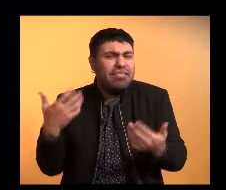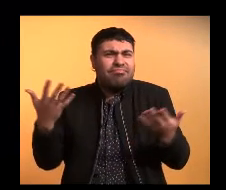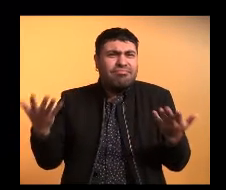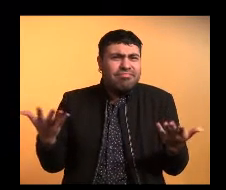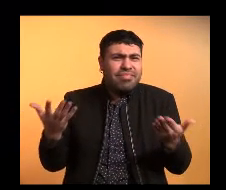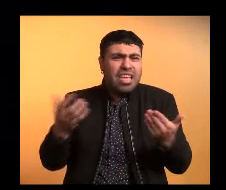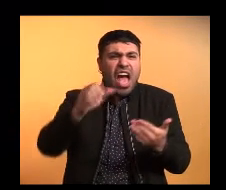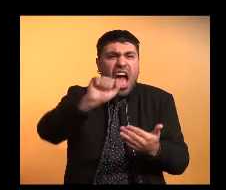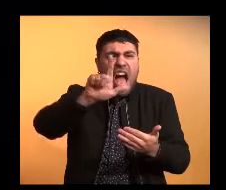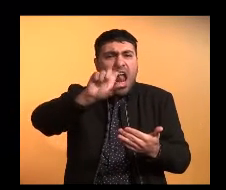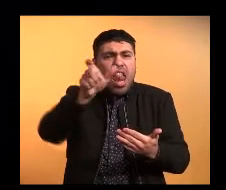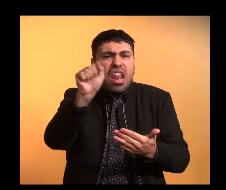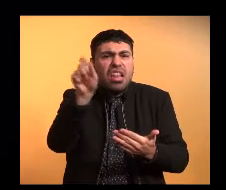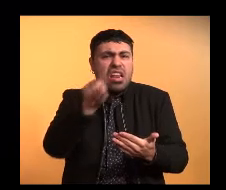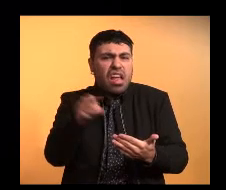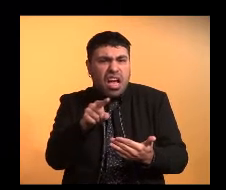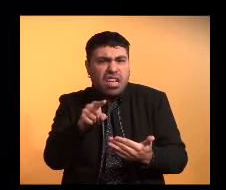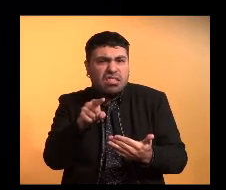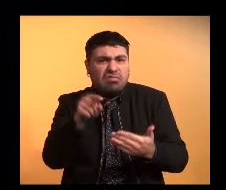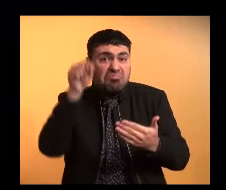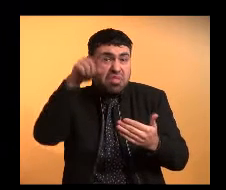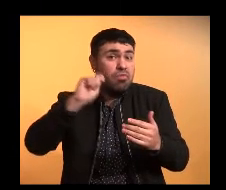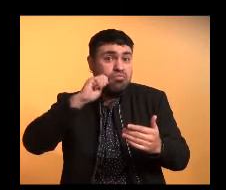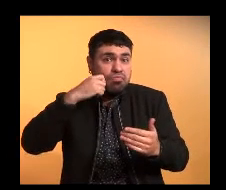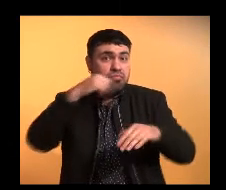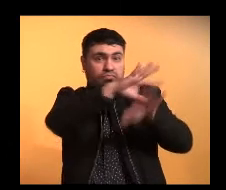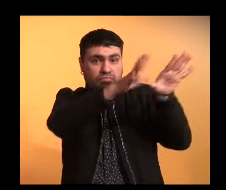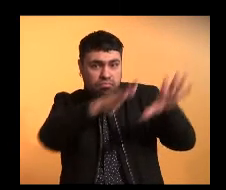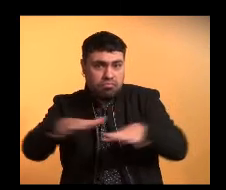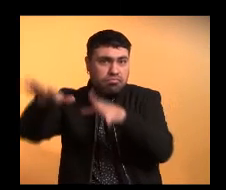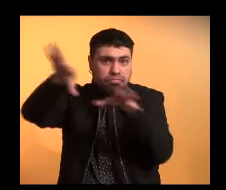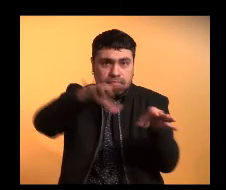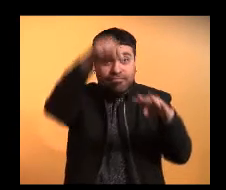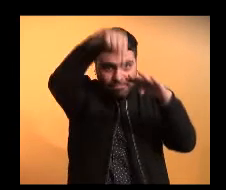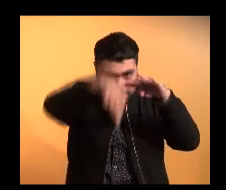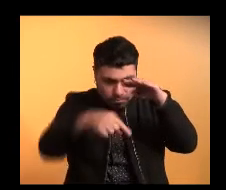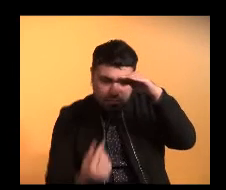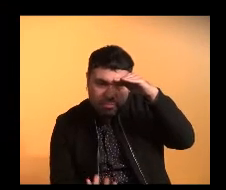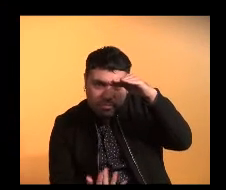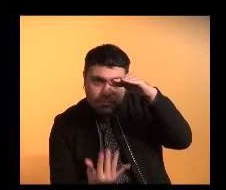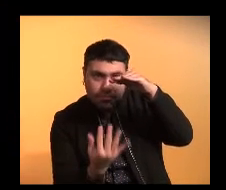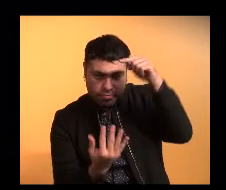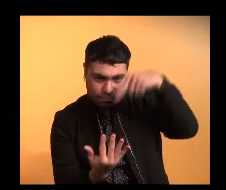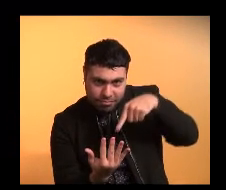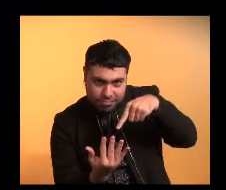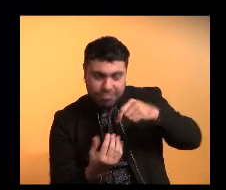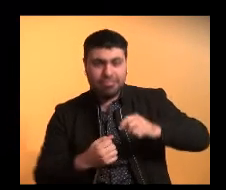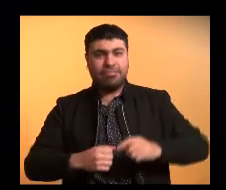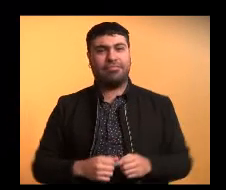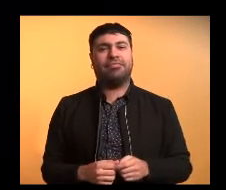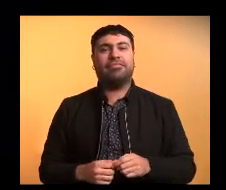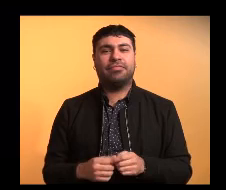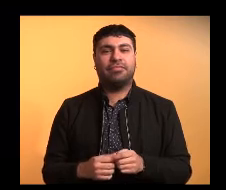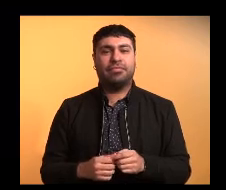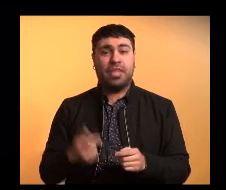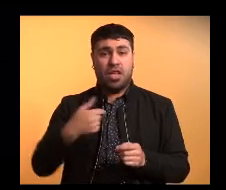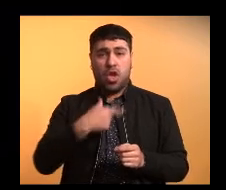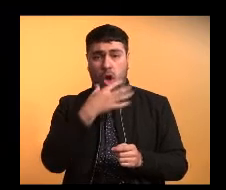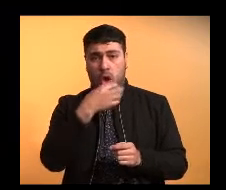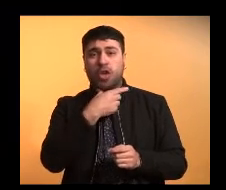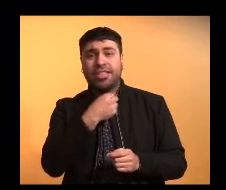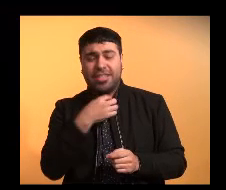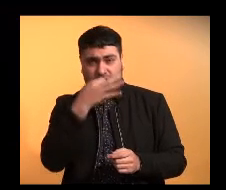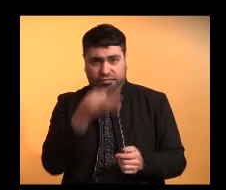o partir definiendo qué son las algas, ¿ya? Eso es lo primero que me gustaría mencionar en esta